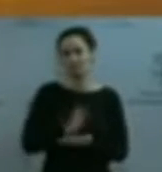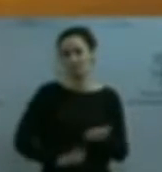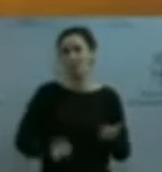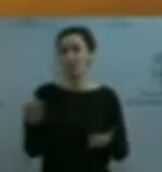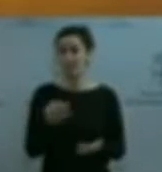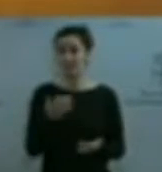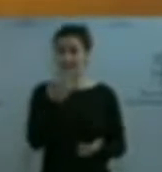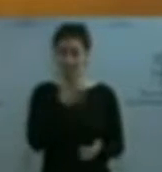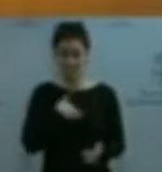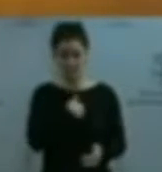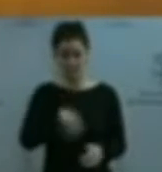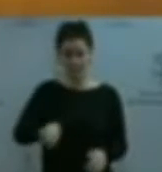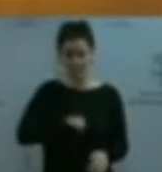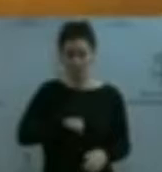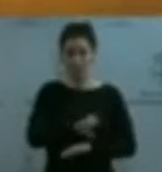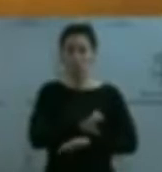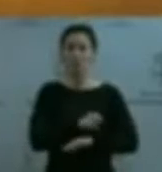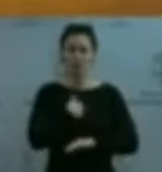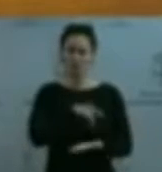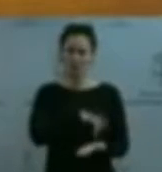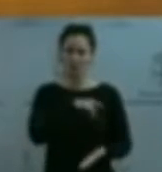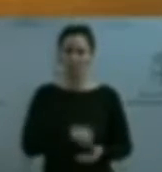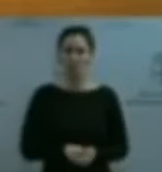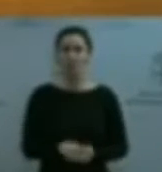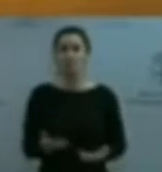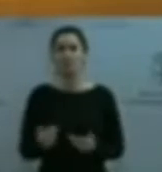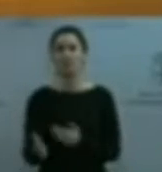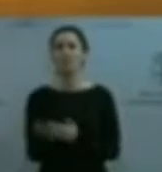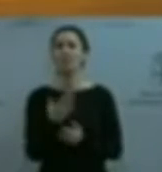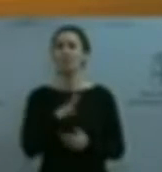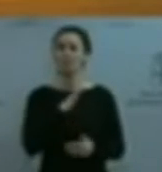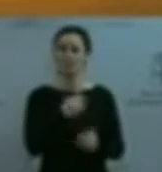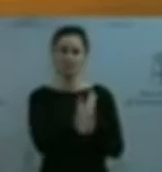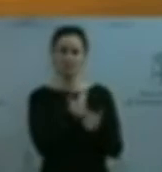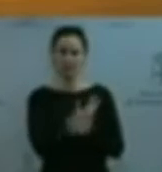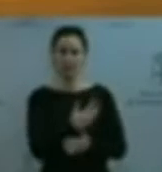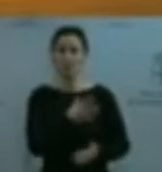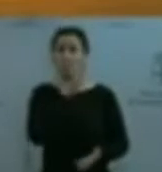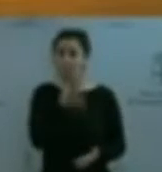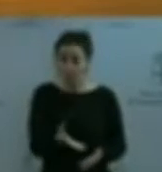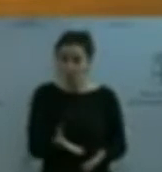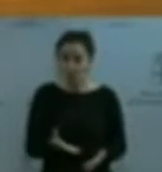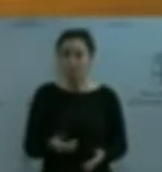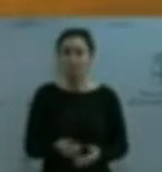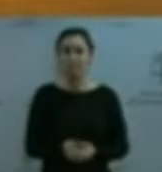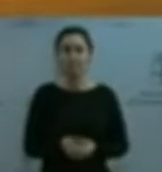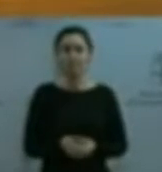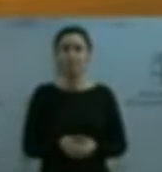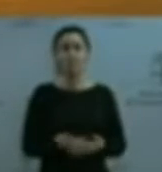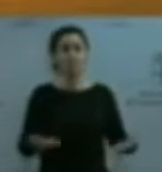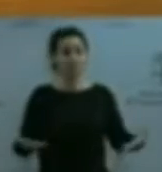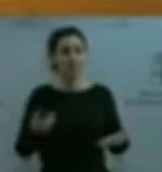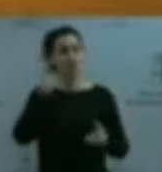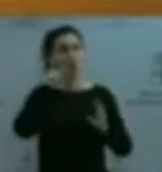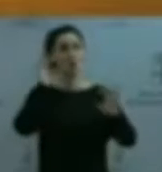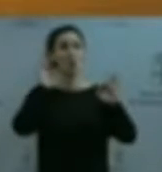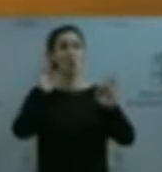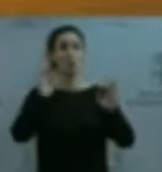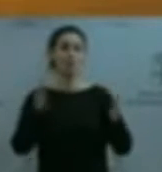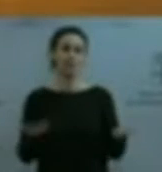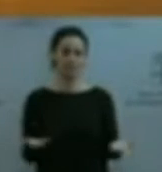gustaría que usted me la ofreciera hoy aquí, porque y me dijera si usted cree razonable que el dinero que pagan los asturianos en